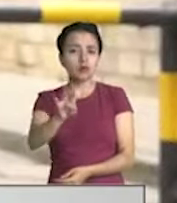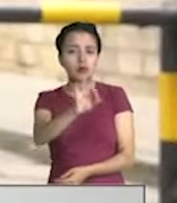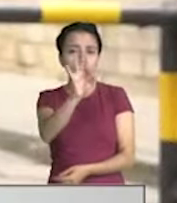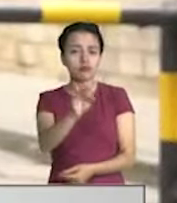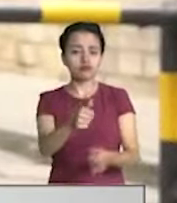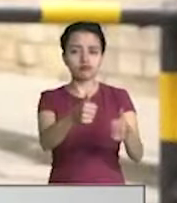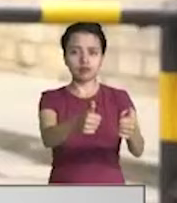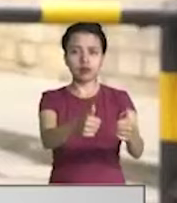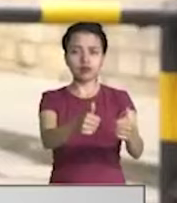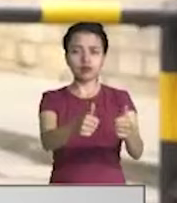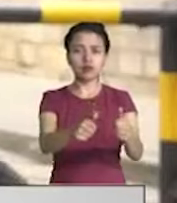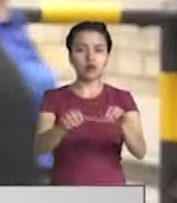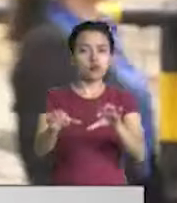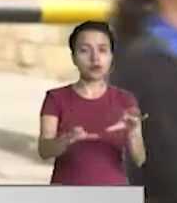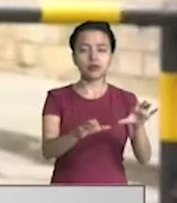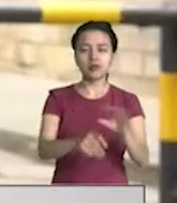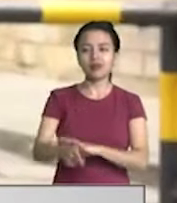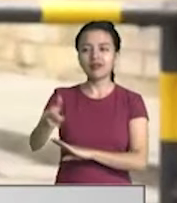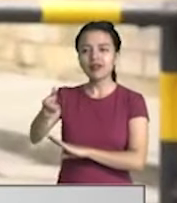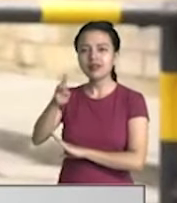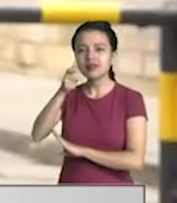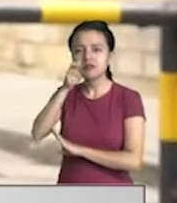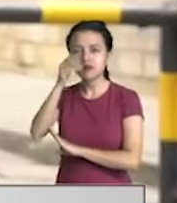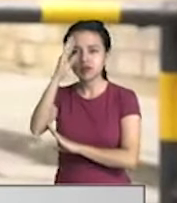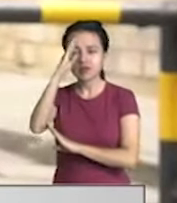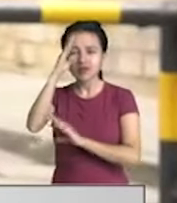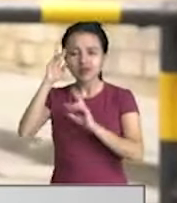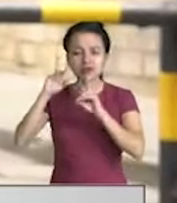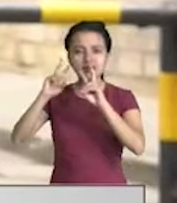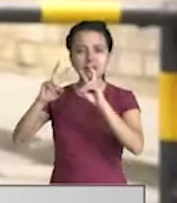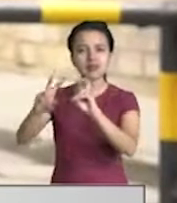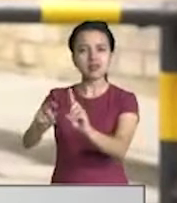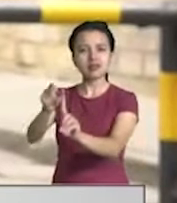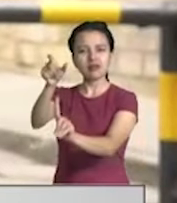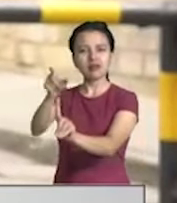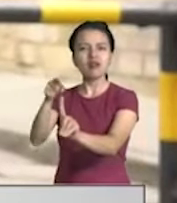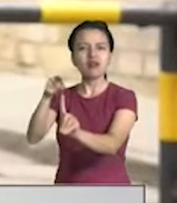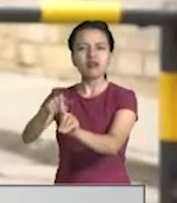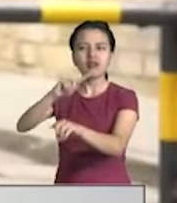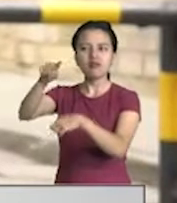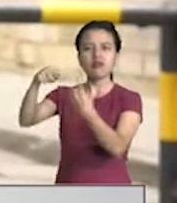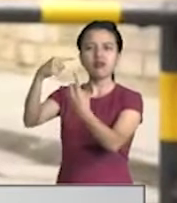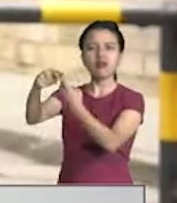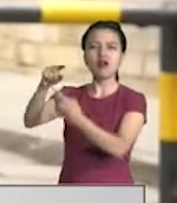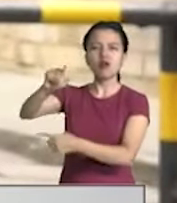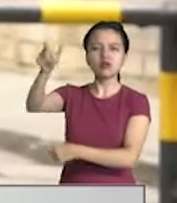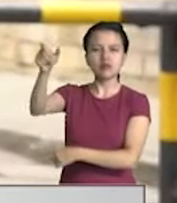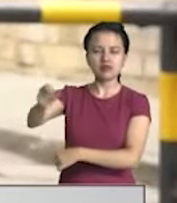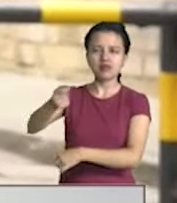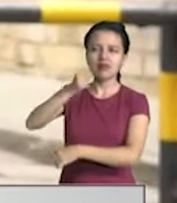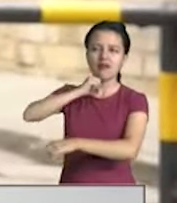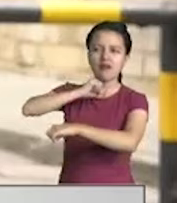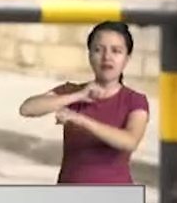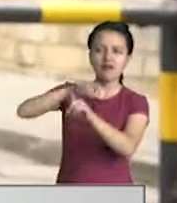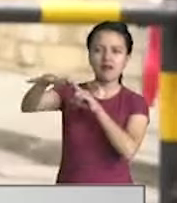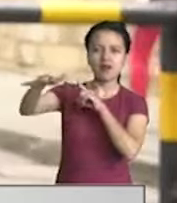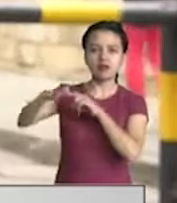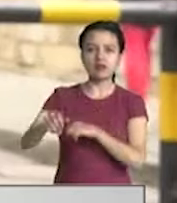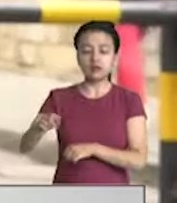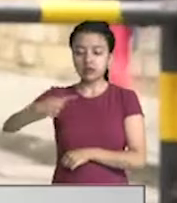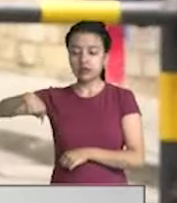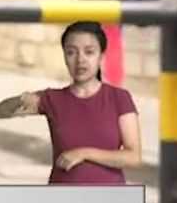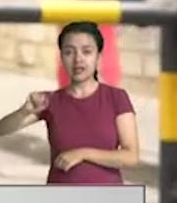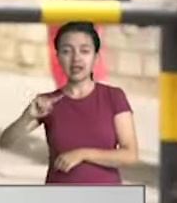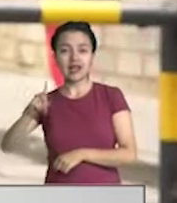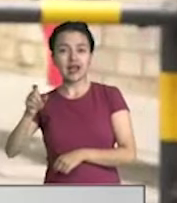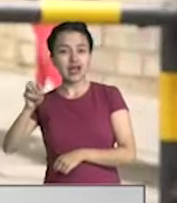a la altura, que el inspector general de la policía está realizando una investigación que le será entregada al presidente de la República, Gustavo Petro, sobre la actuación del ESMAD y que